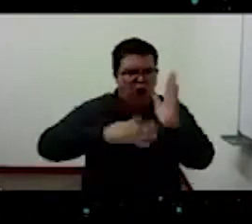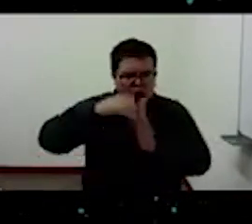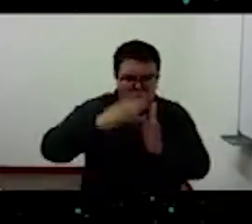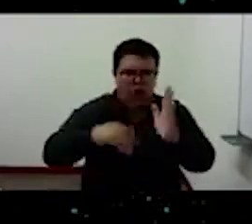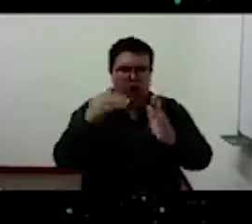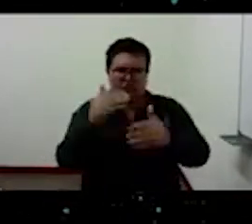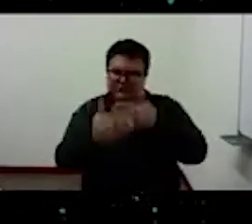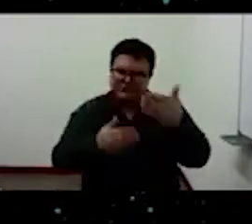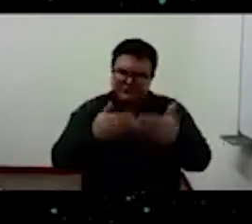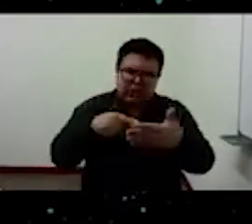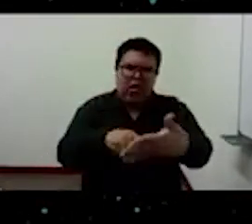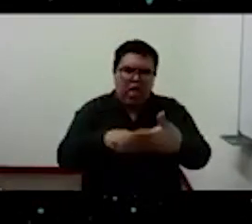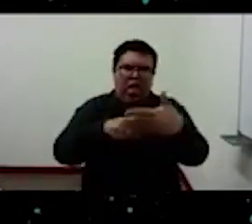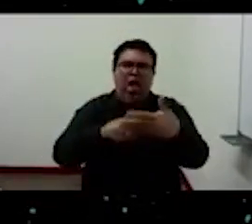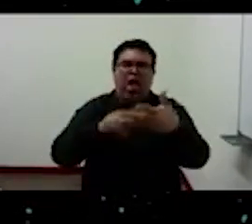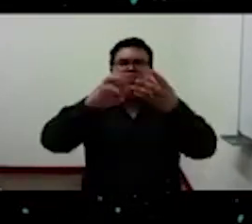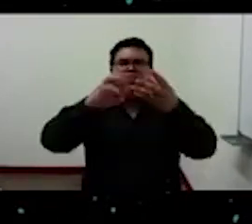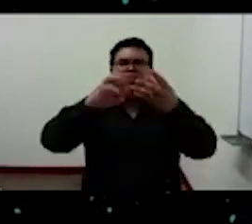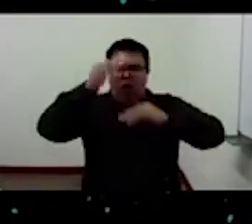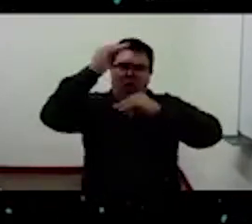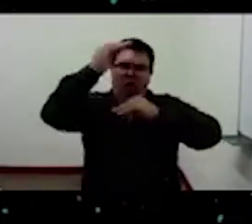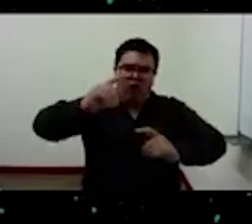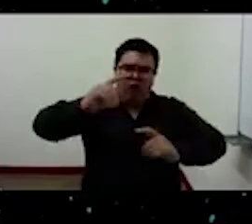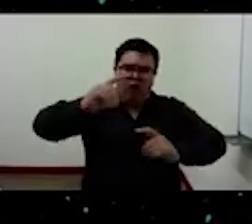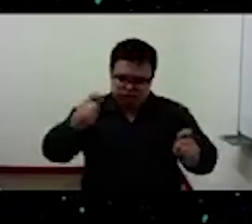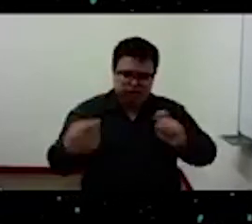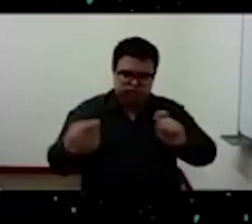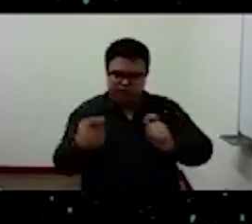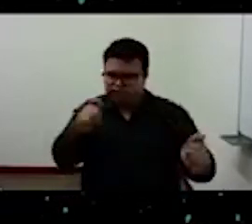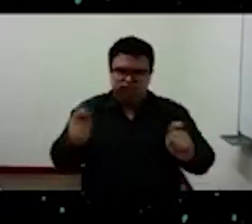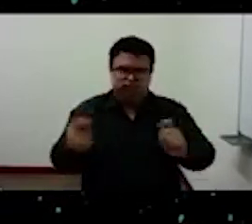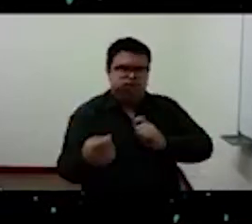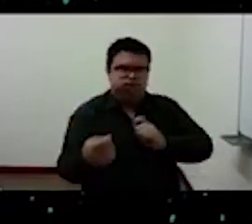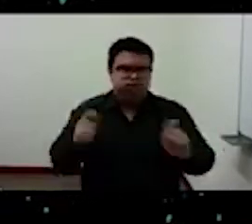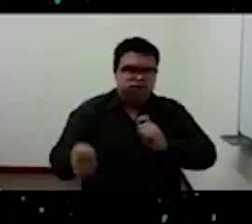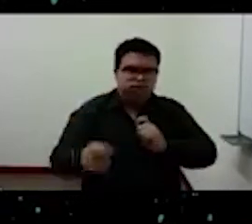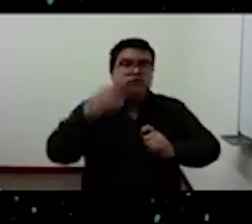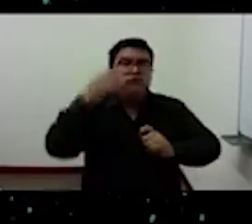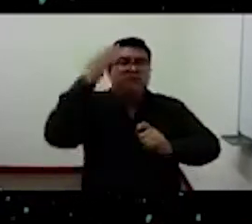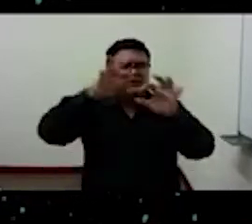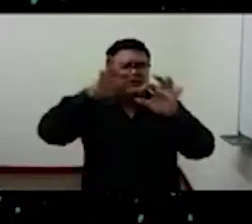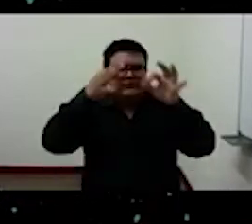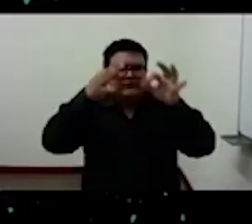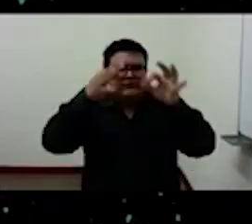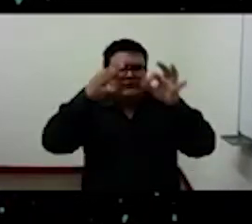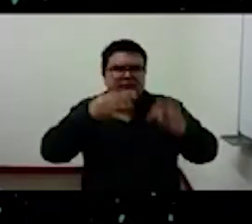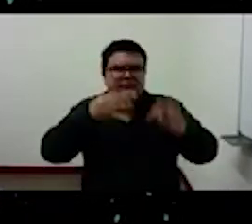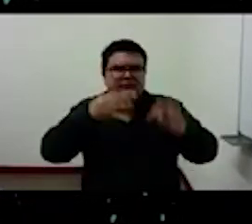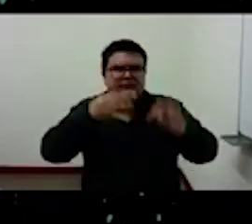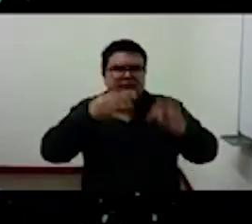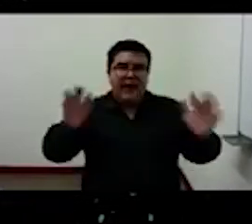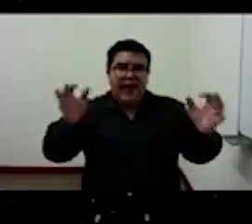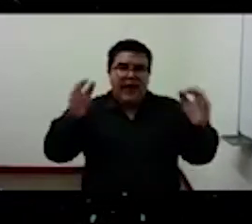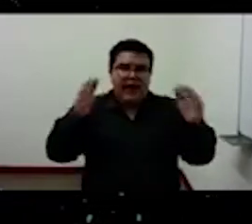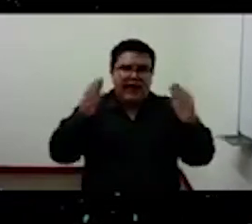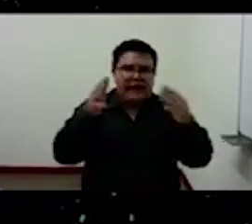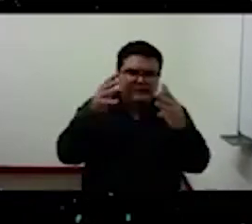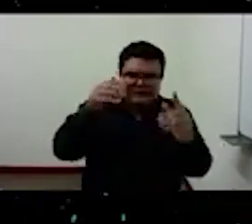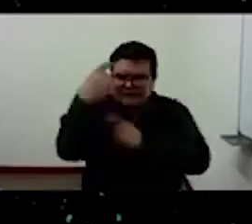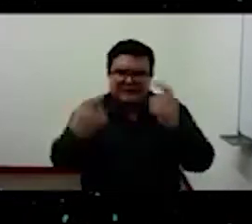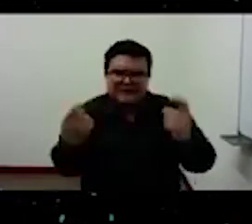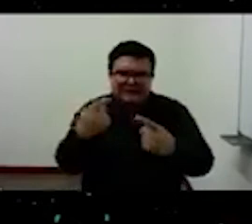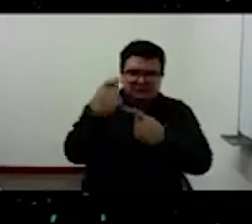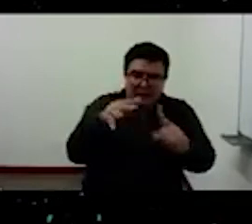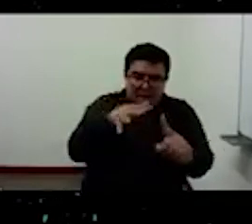fuerzas que lo vuelven a estallar, puesto que de otro modo el cuadro se arruinaría por completo. Lo fascinante es que